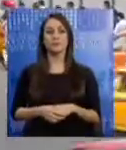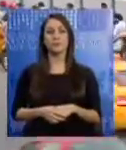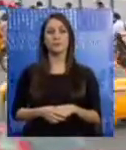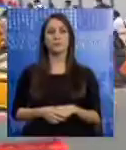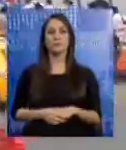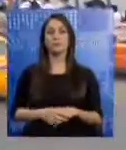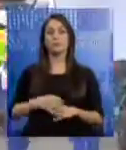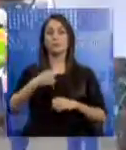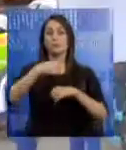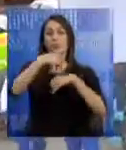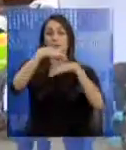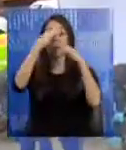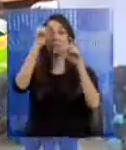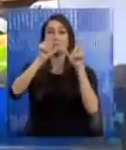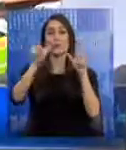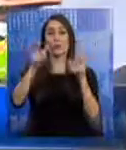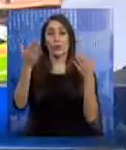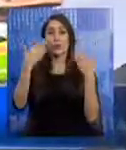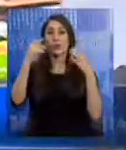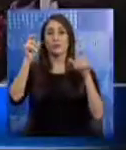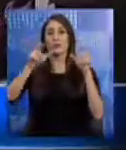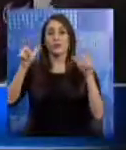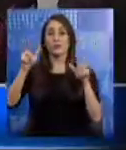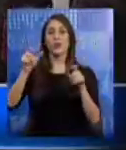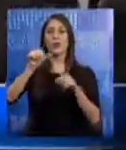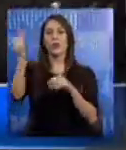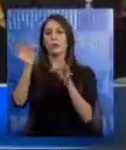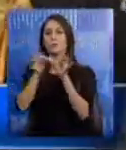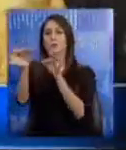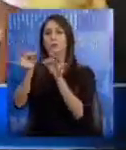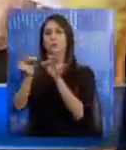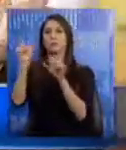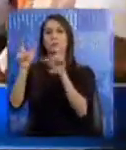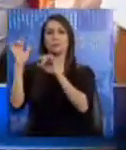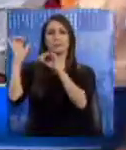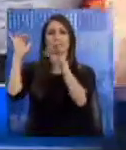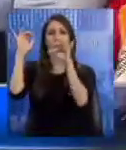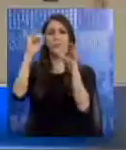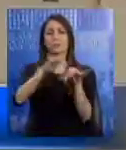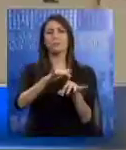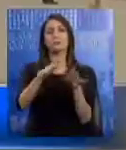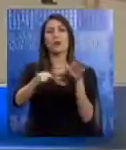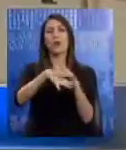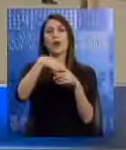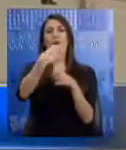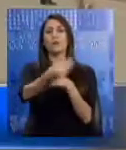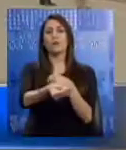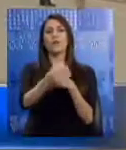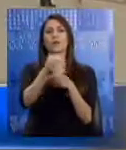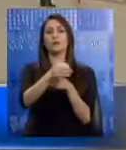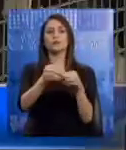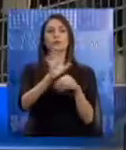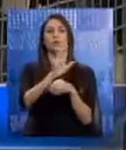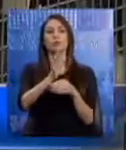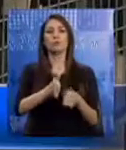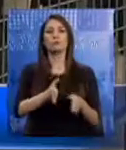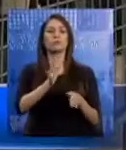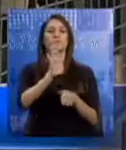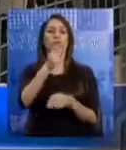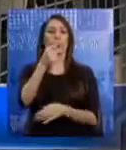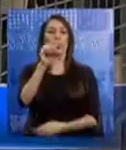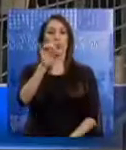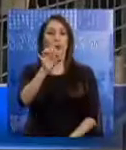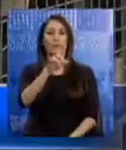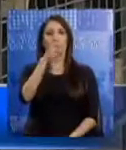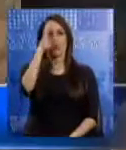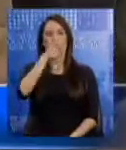Desde la madrugada, jóvenes guayaquileños y de otros cantones llegan a los exteriores del GOE en la vía perimetral para entregar